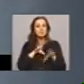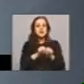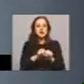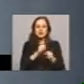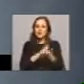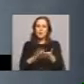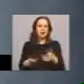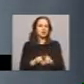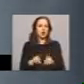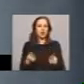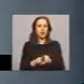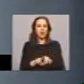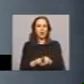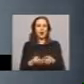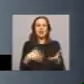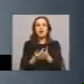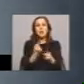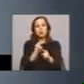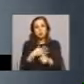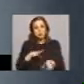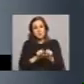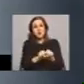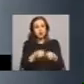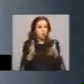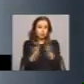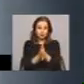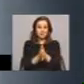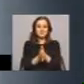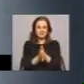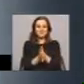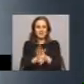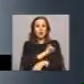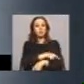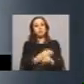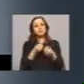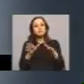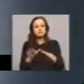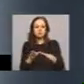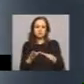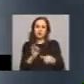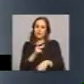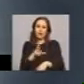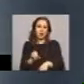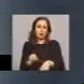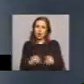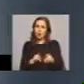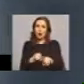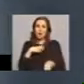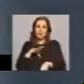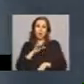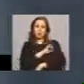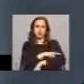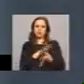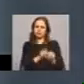anillo de Gollum en El Señor de los Anillos. Es decir, eso todos, no hay ningún señor que haya soltado el poder. Y Franco tampoco fue una excepción.